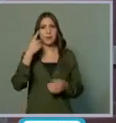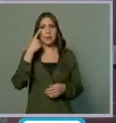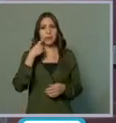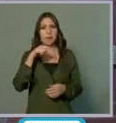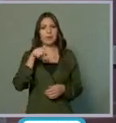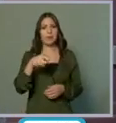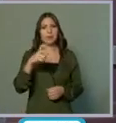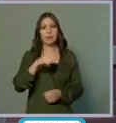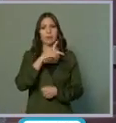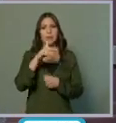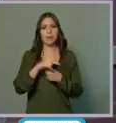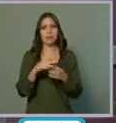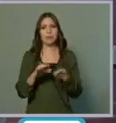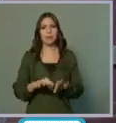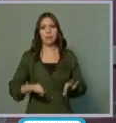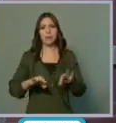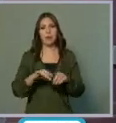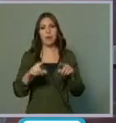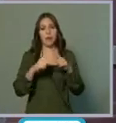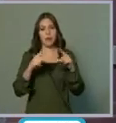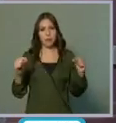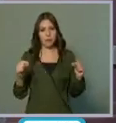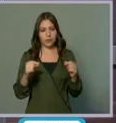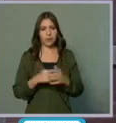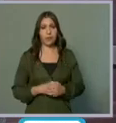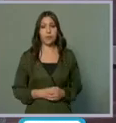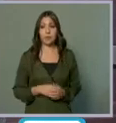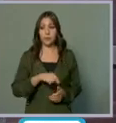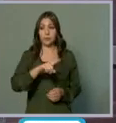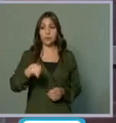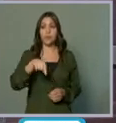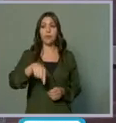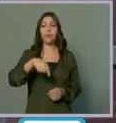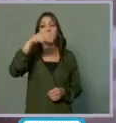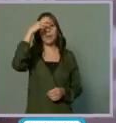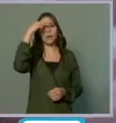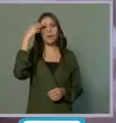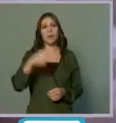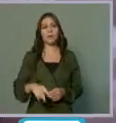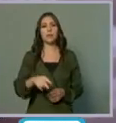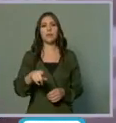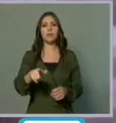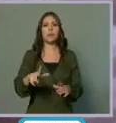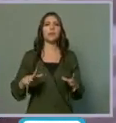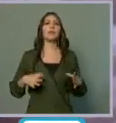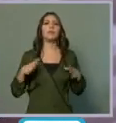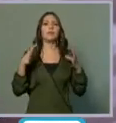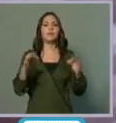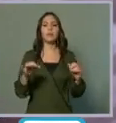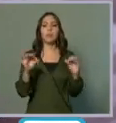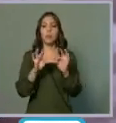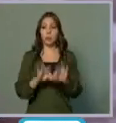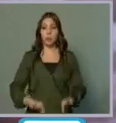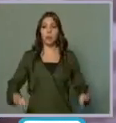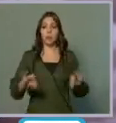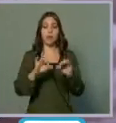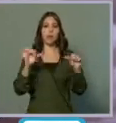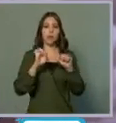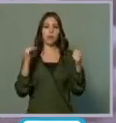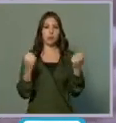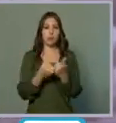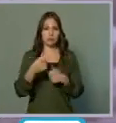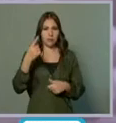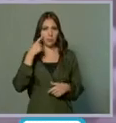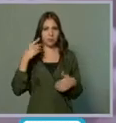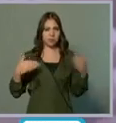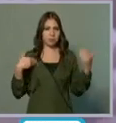este gran país que es Japón. Y bueno, usted en México ha sido fundadora de una asociación muy importante para